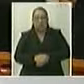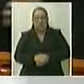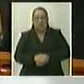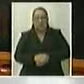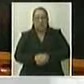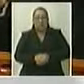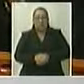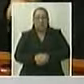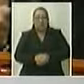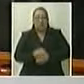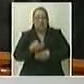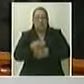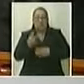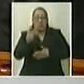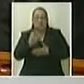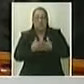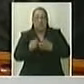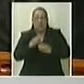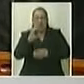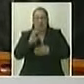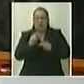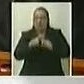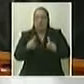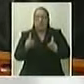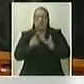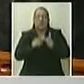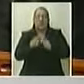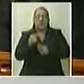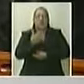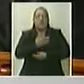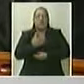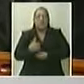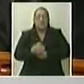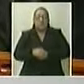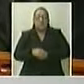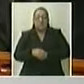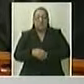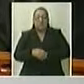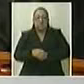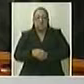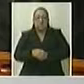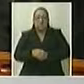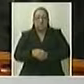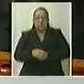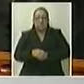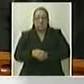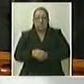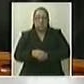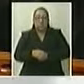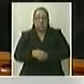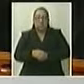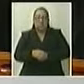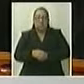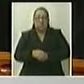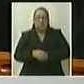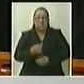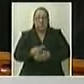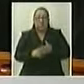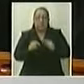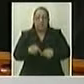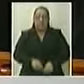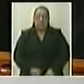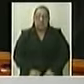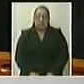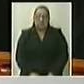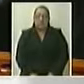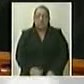que la malla curricular no son distintas. Presidente, cabe señalar que el contexto